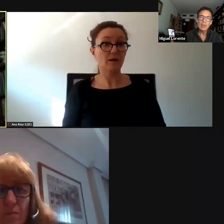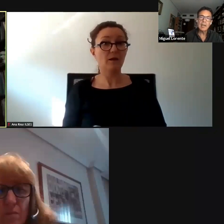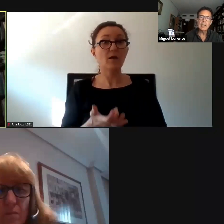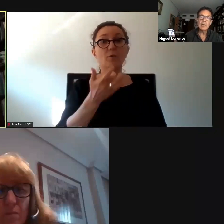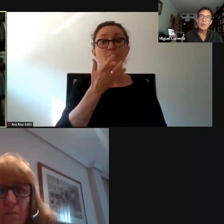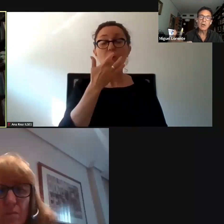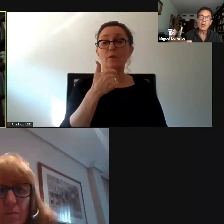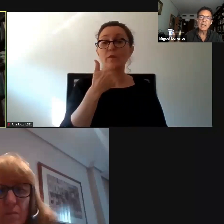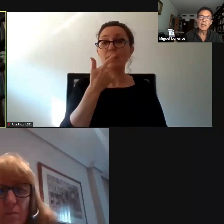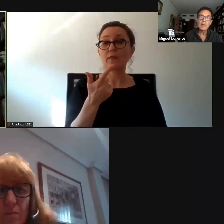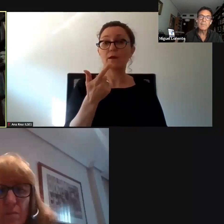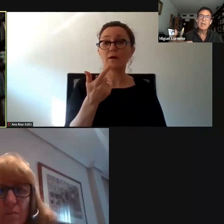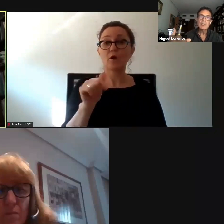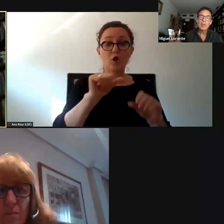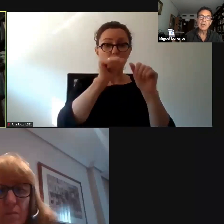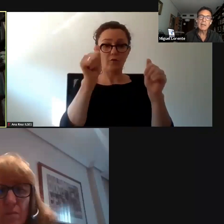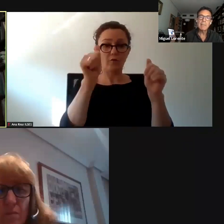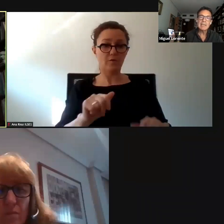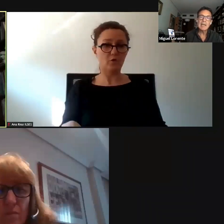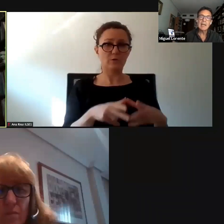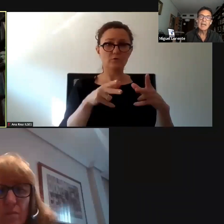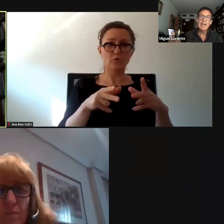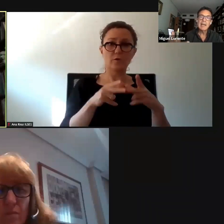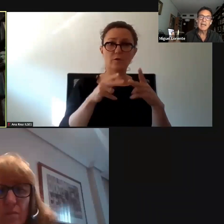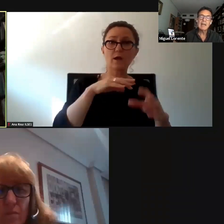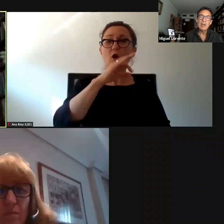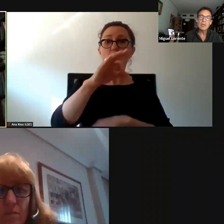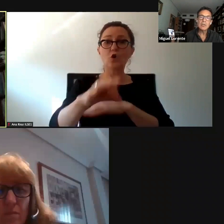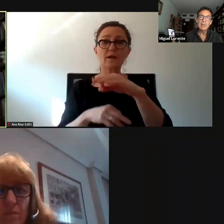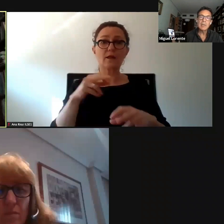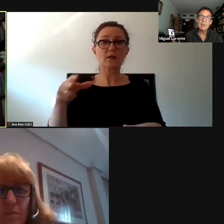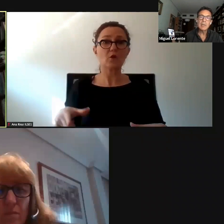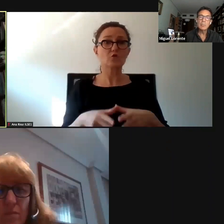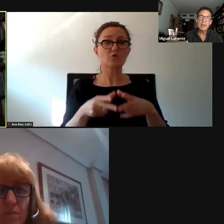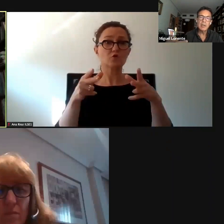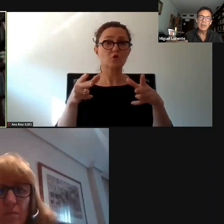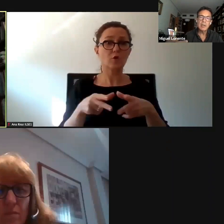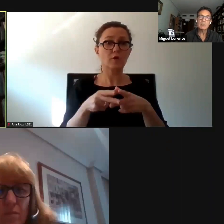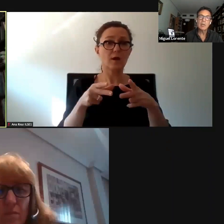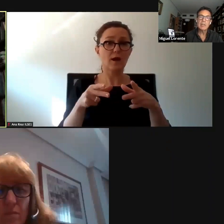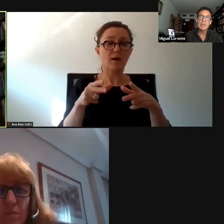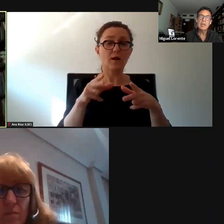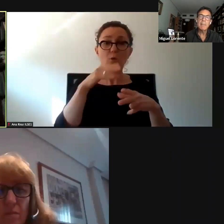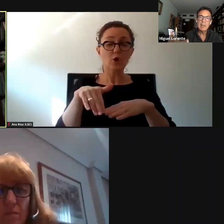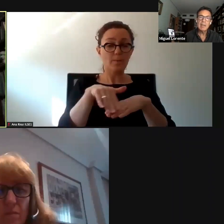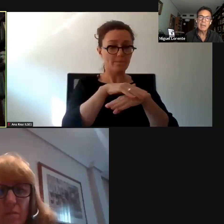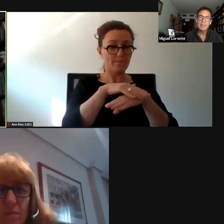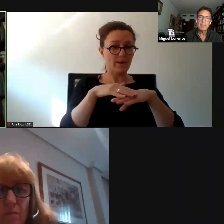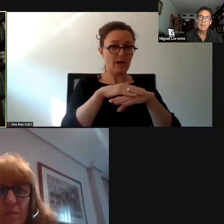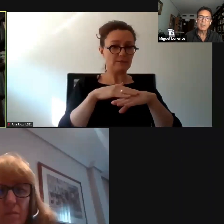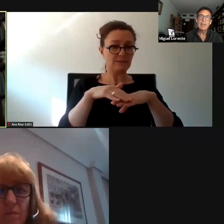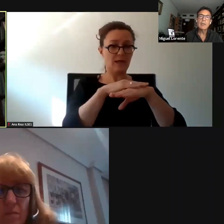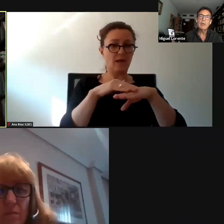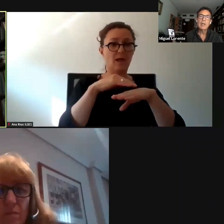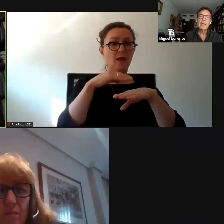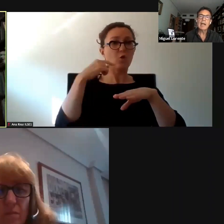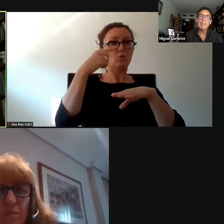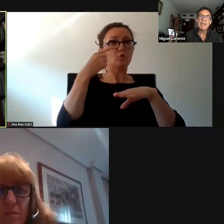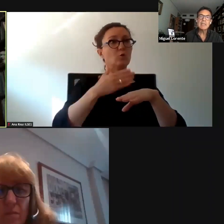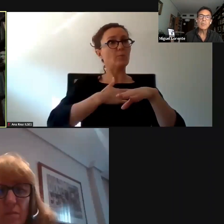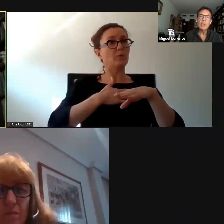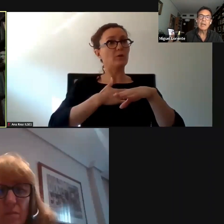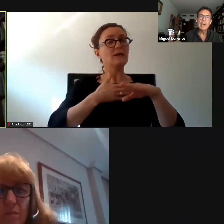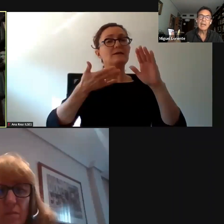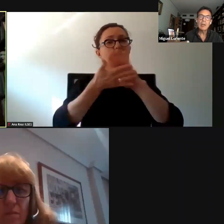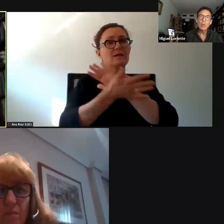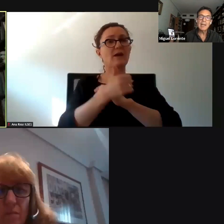una estructura social y una organización social basada en la idea de que los hombres somos superiores a las mujeres. Es mentira. Por lo